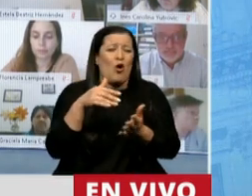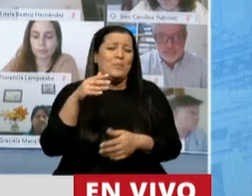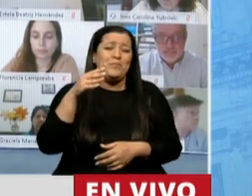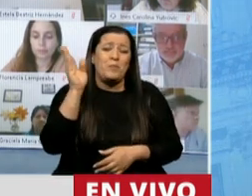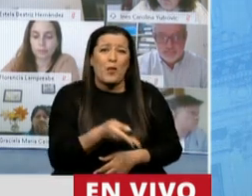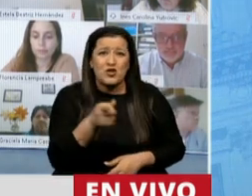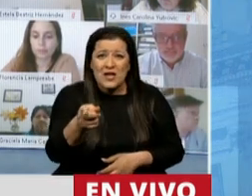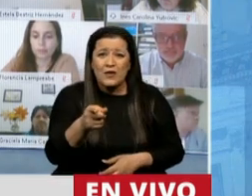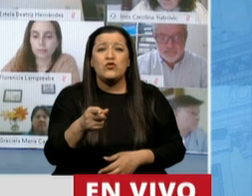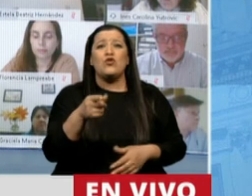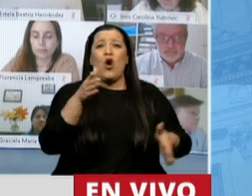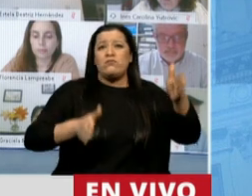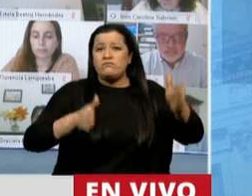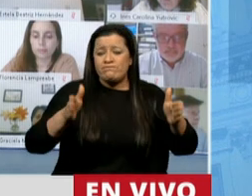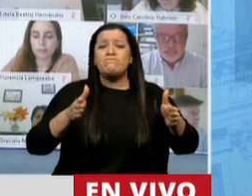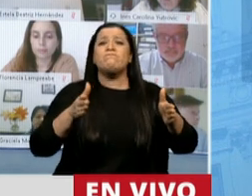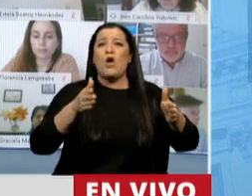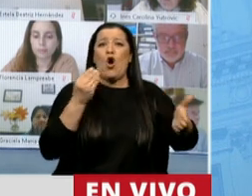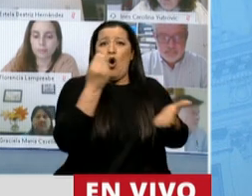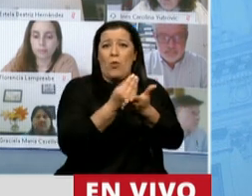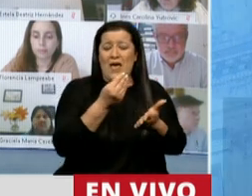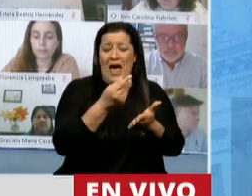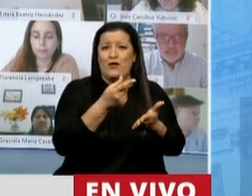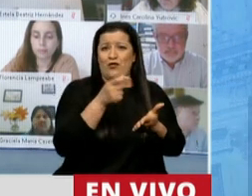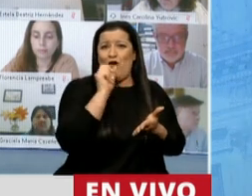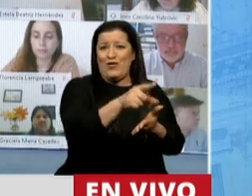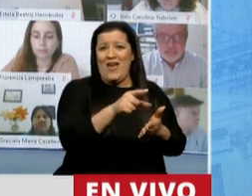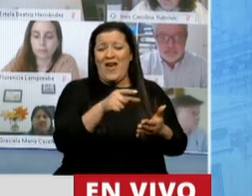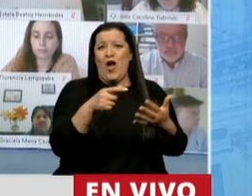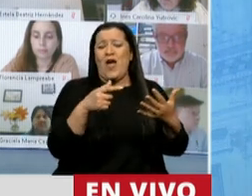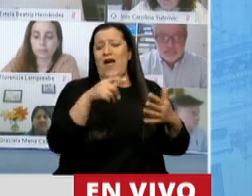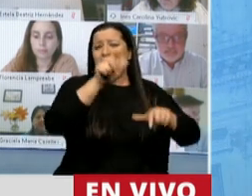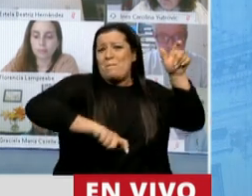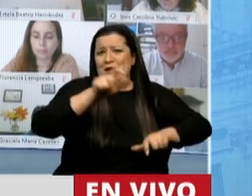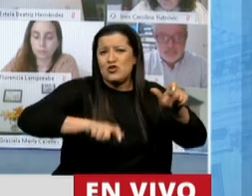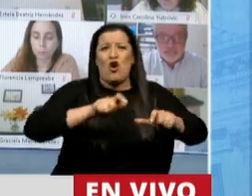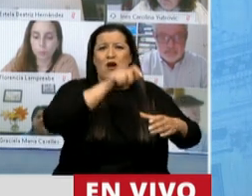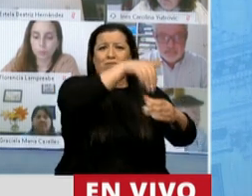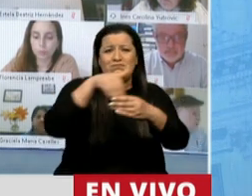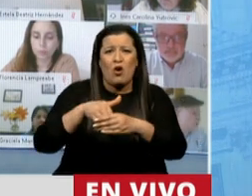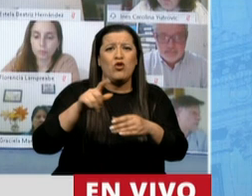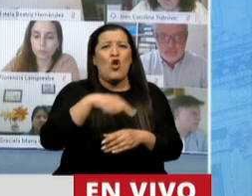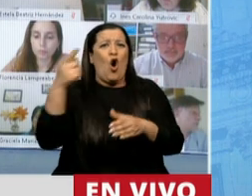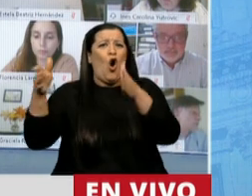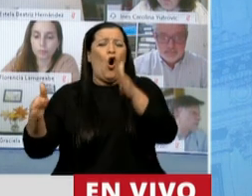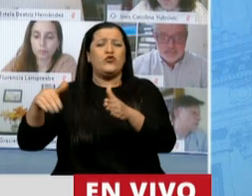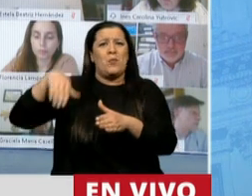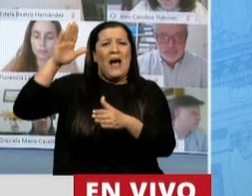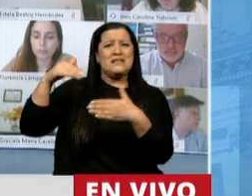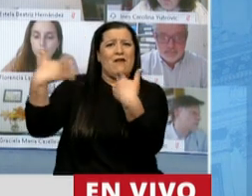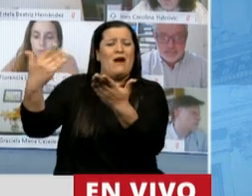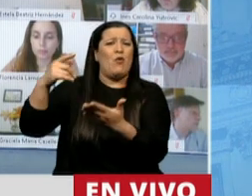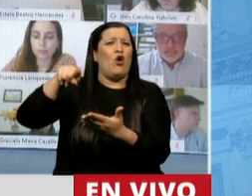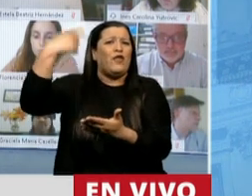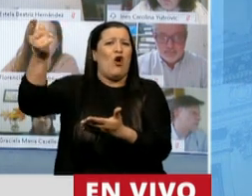entre un gobierno revolucionario nacional y popular y uno fador de Divisas y al Servicio del imperialismo explíquenmelo Esa es la